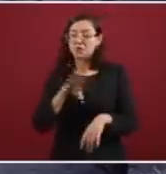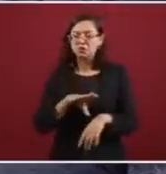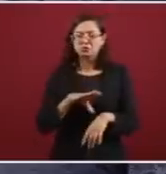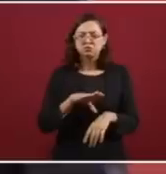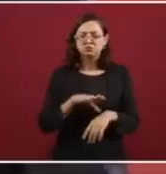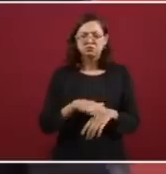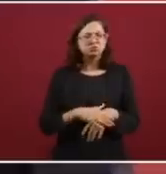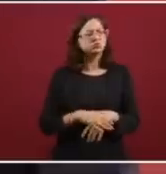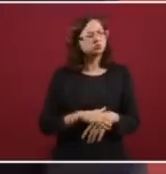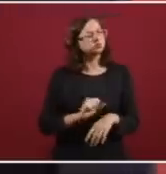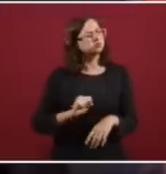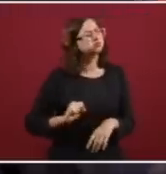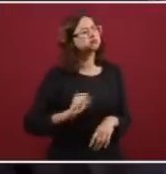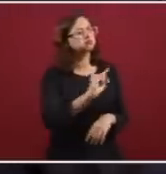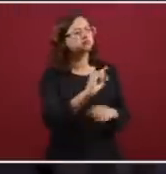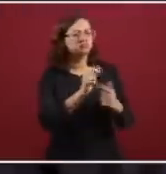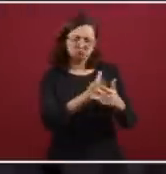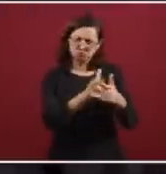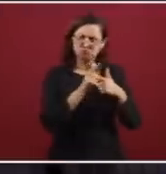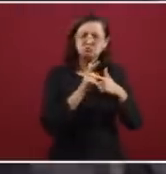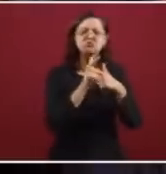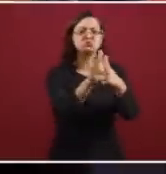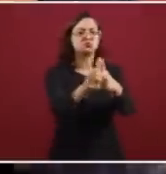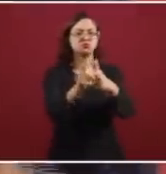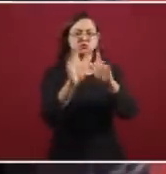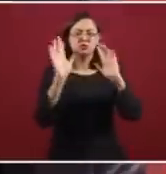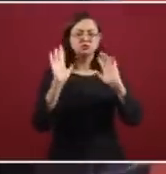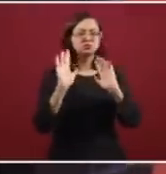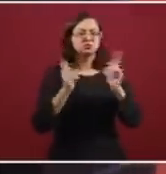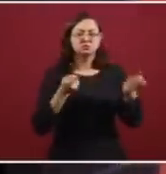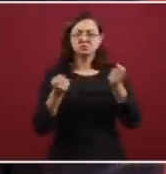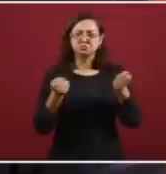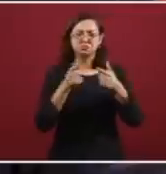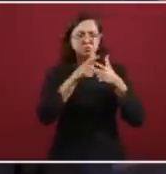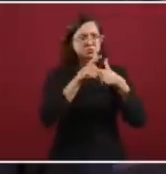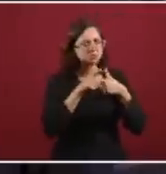refrendar el apoyo popular y seguir gobernando.